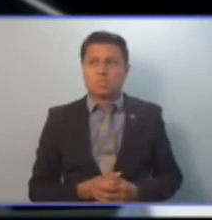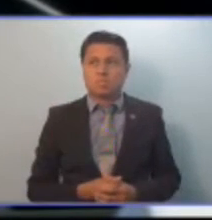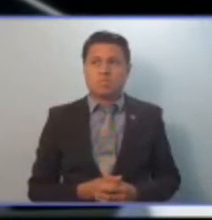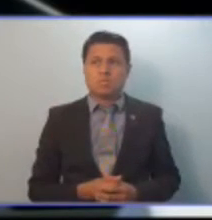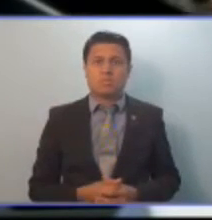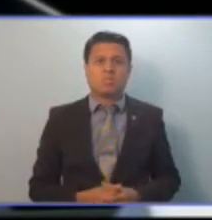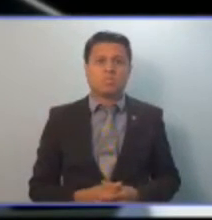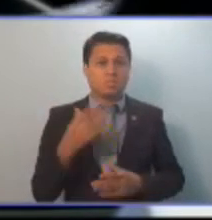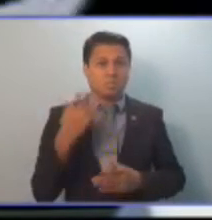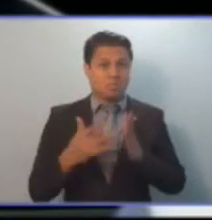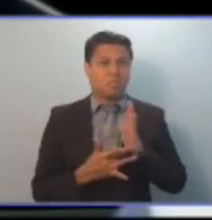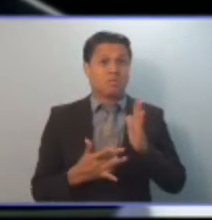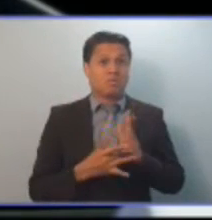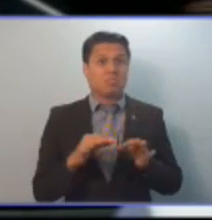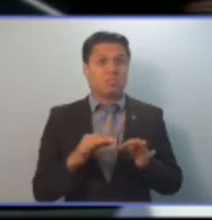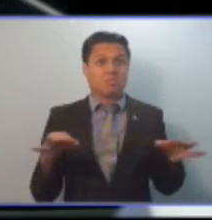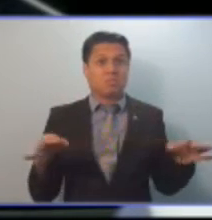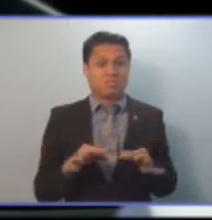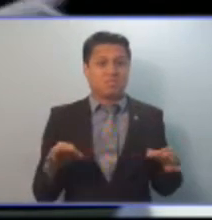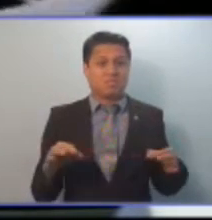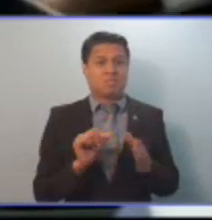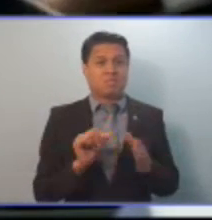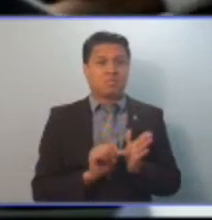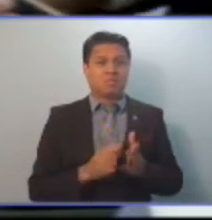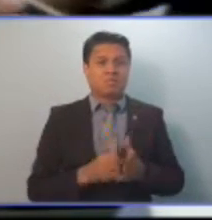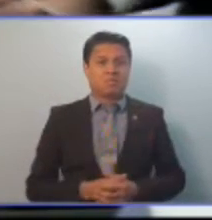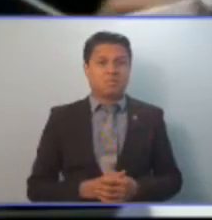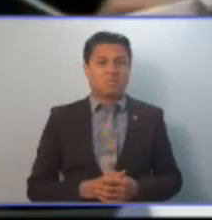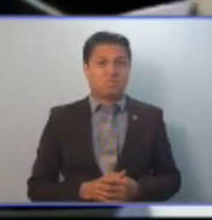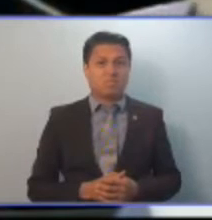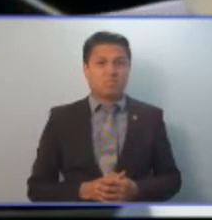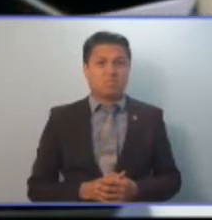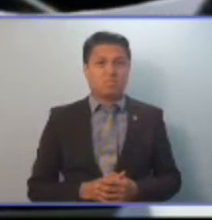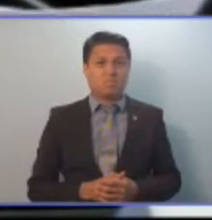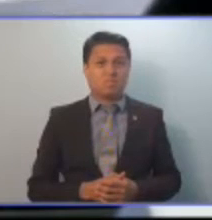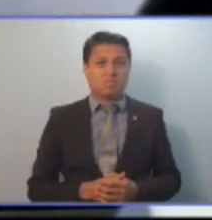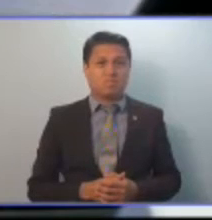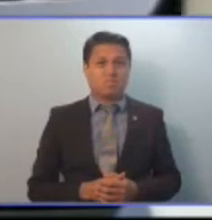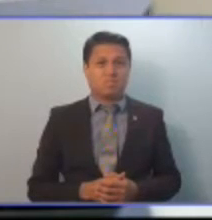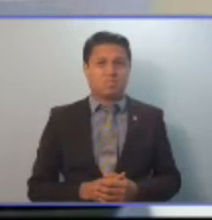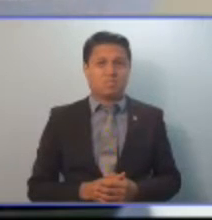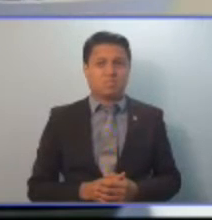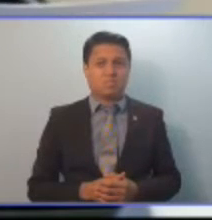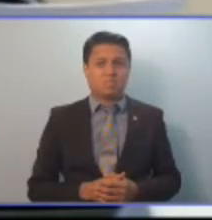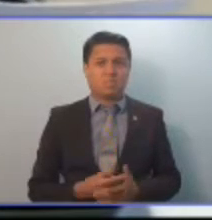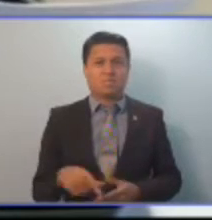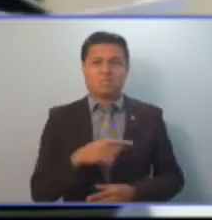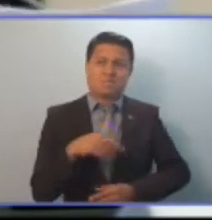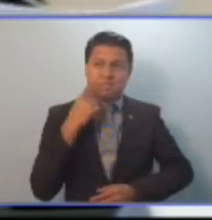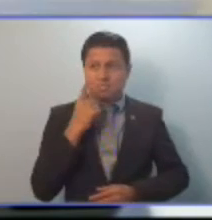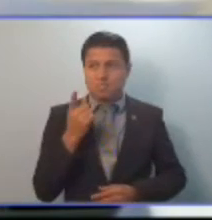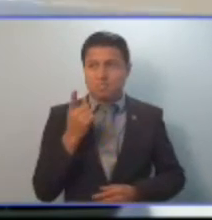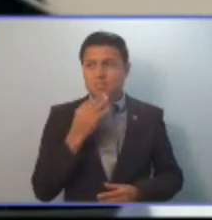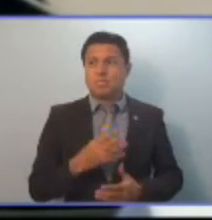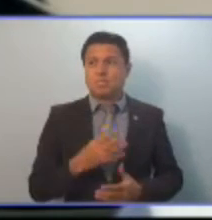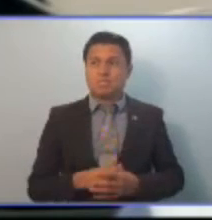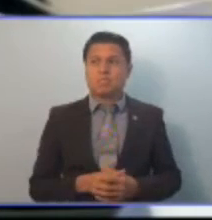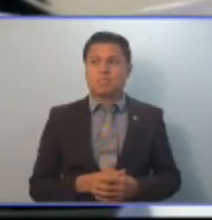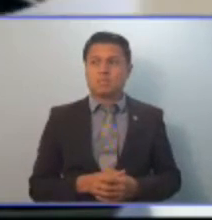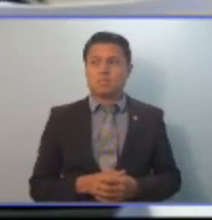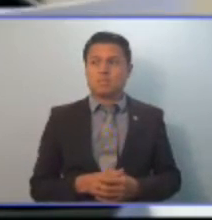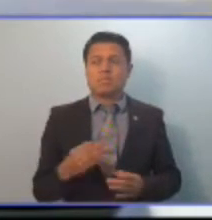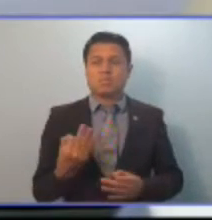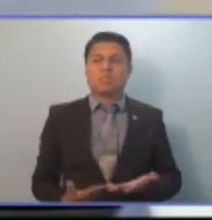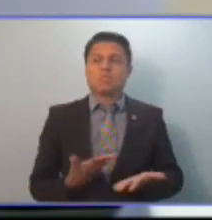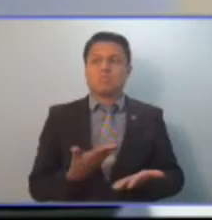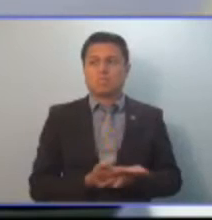la técnica legislativa nos preparó a todos los diputados unos perfiles de los 30